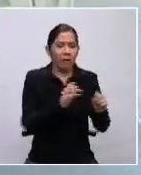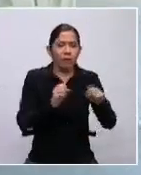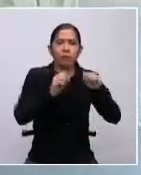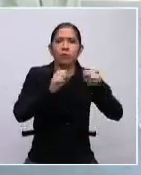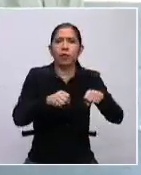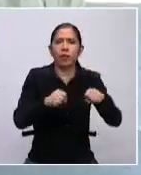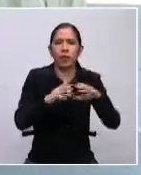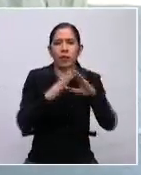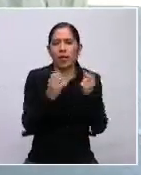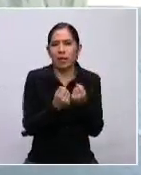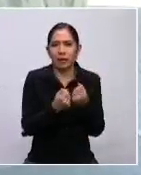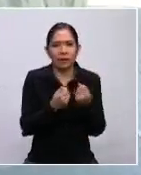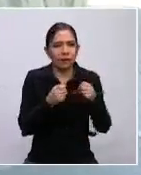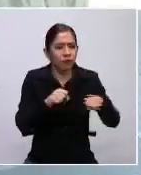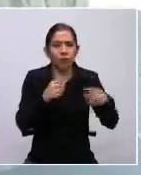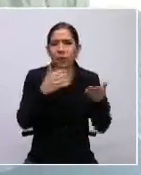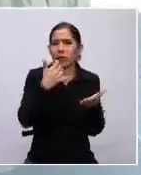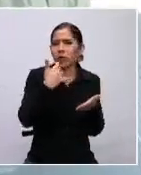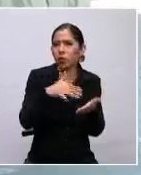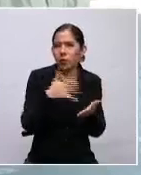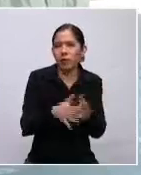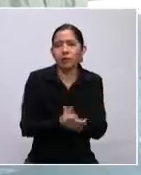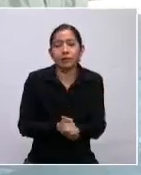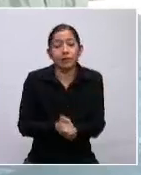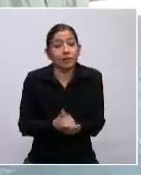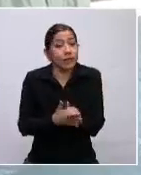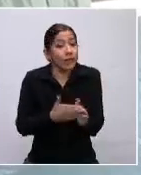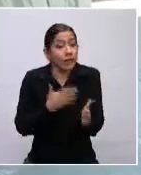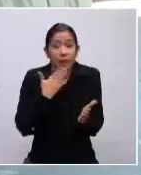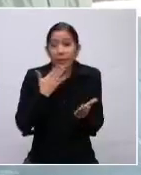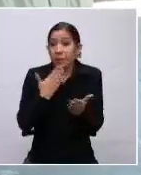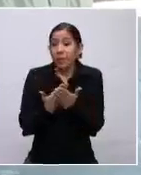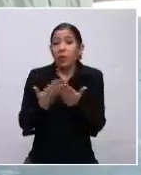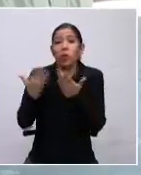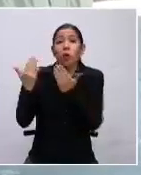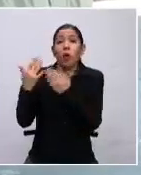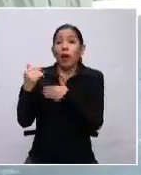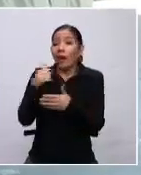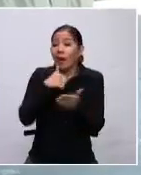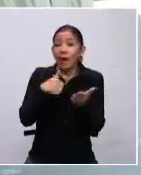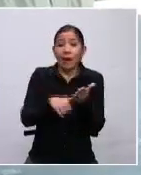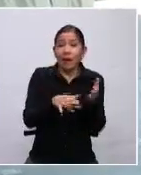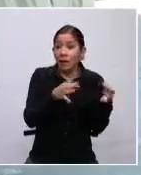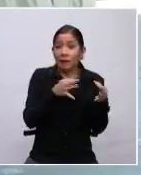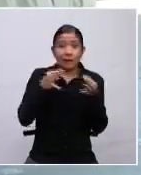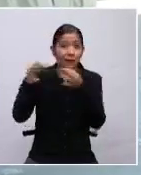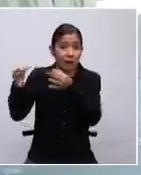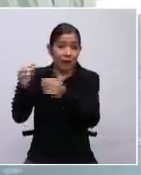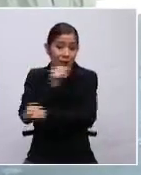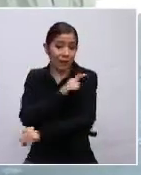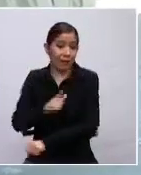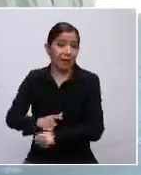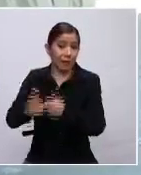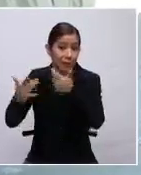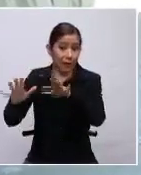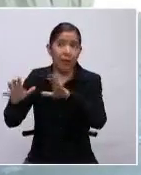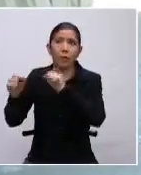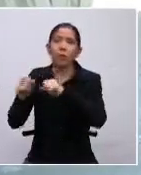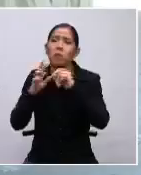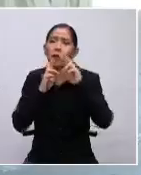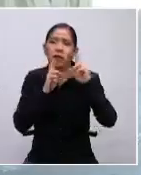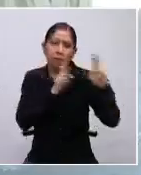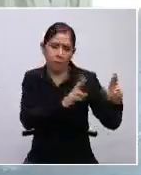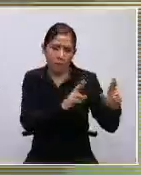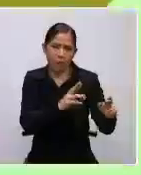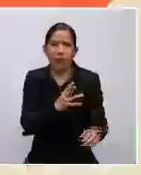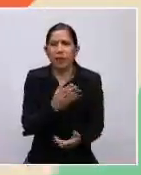puedan estudiar, para que puedan pasar clases. Bueno, esperemos que esta carta pueda ser respondida por parte de las autoridades, pero sobre todo